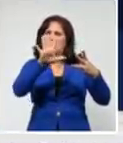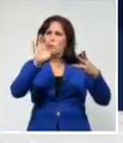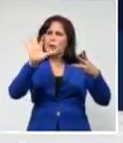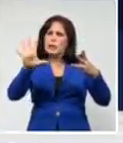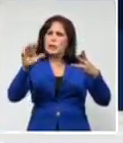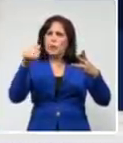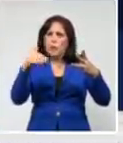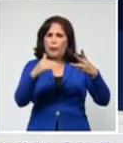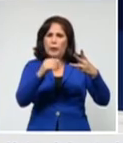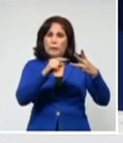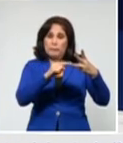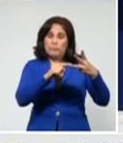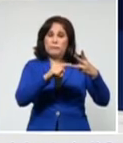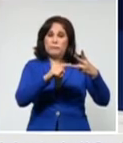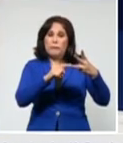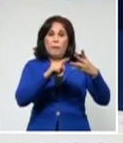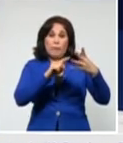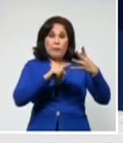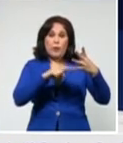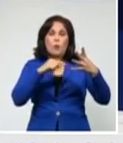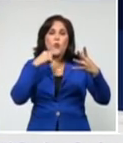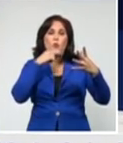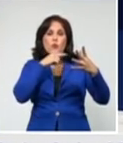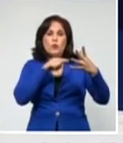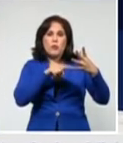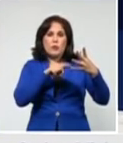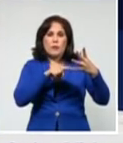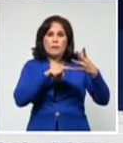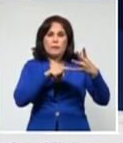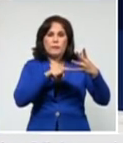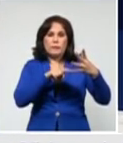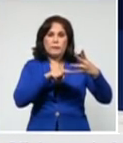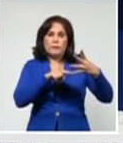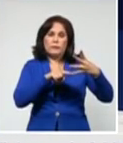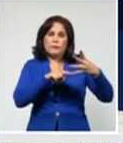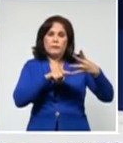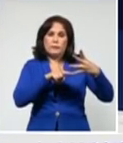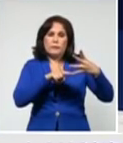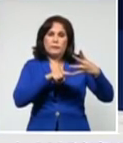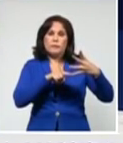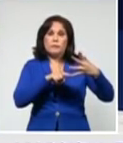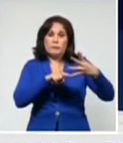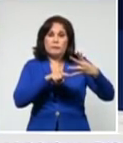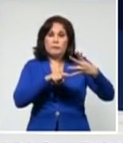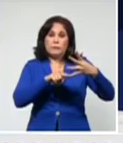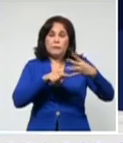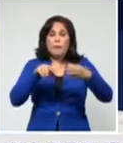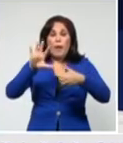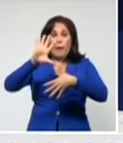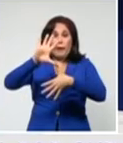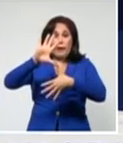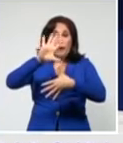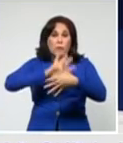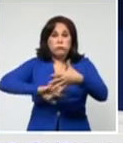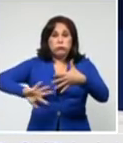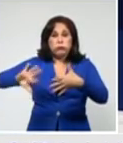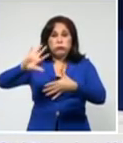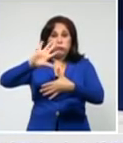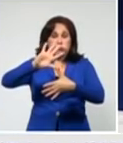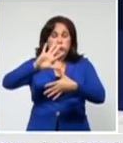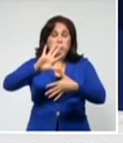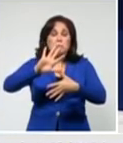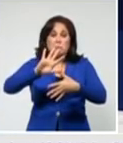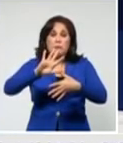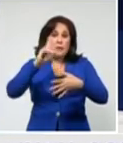4.455.000, le sigue Rusia y ya en la región de las Américas, además de